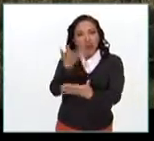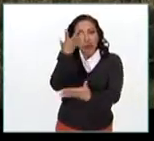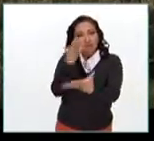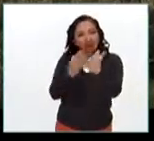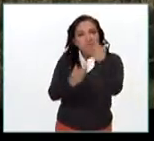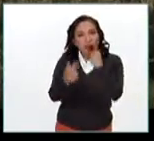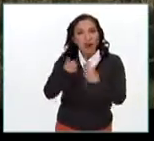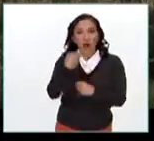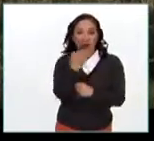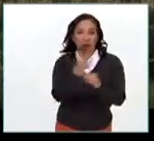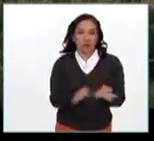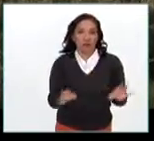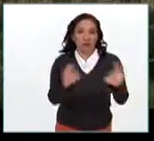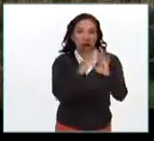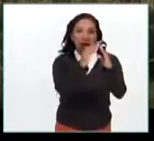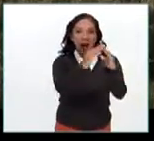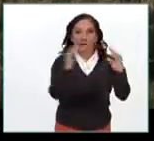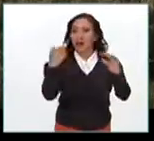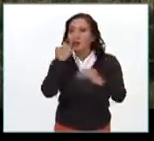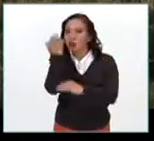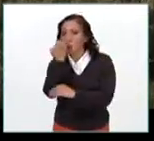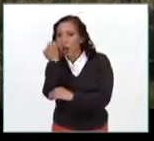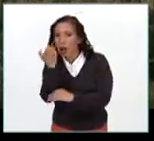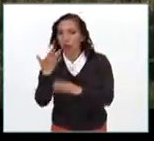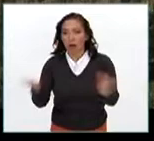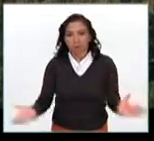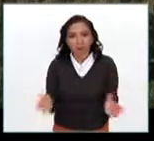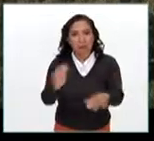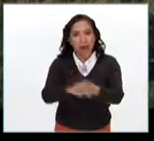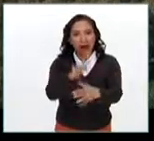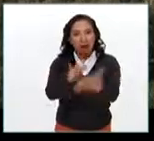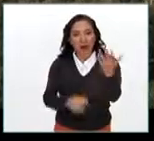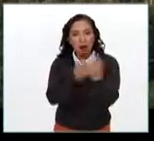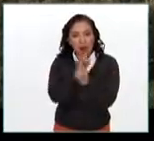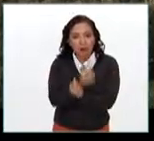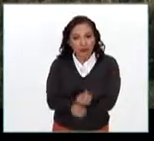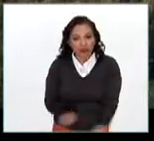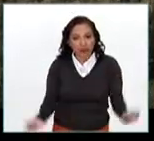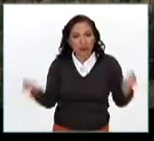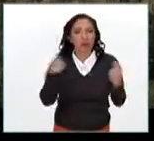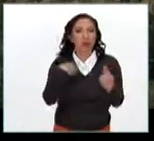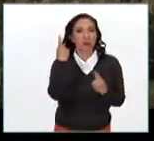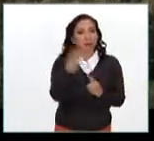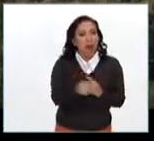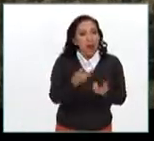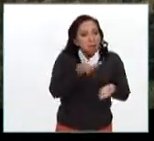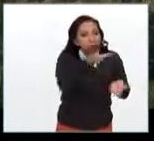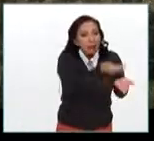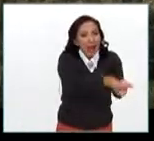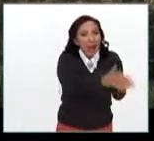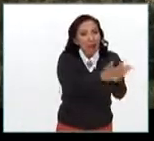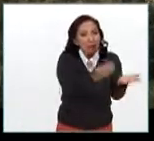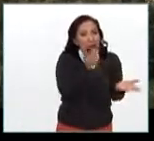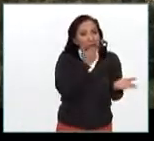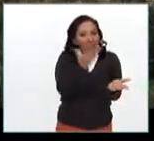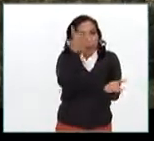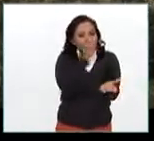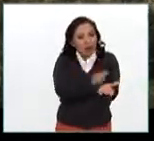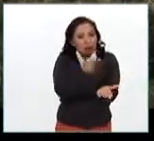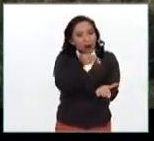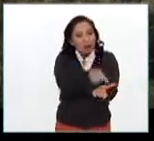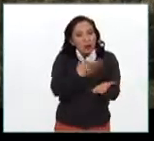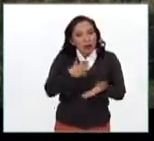eso es importante en casa y en las aulas fomentar la lectura en los niños, tanto como ponerles a la mano buenos materiales